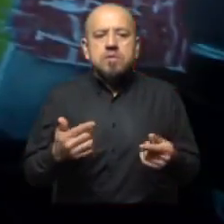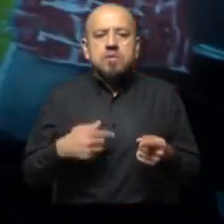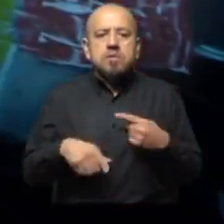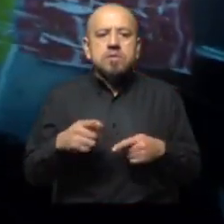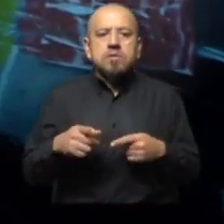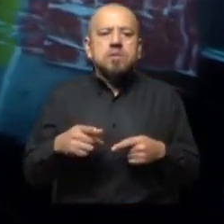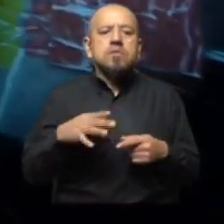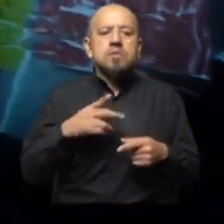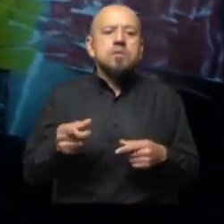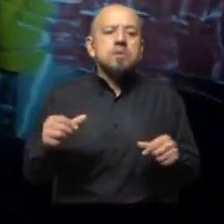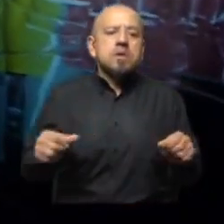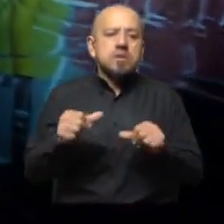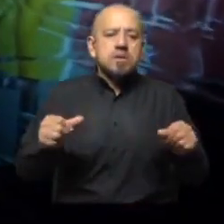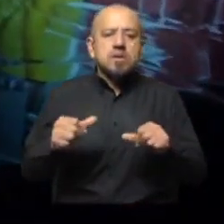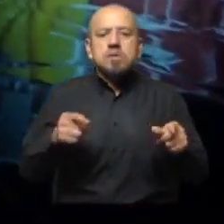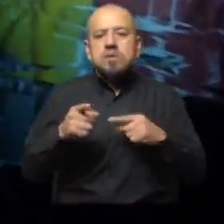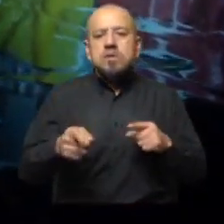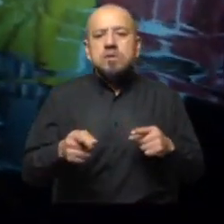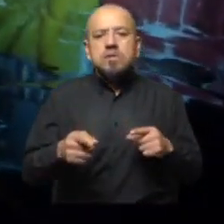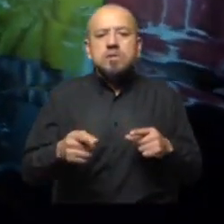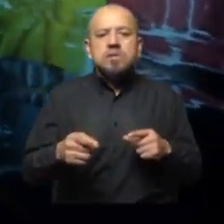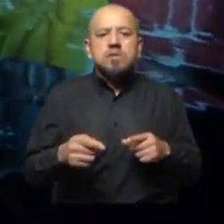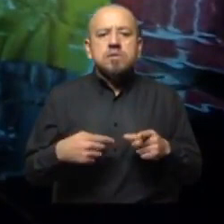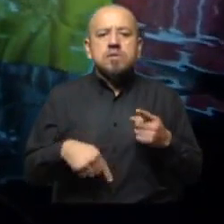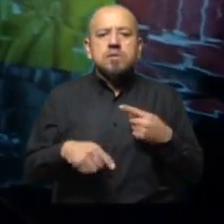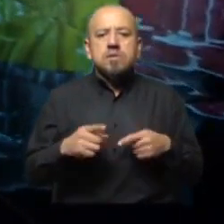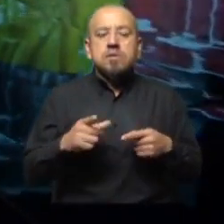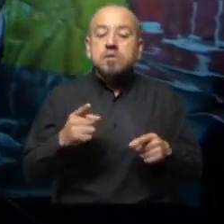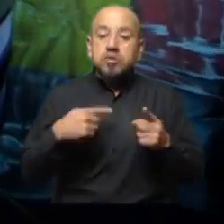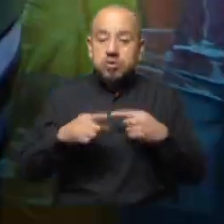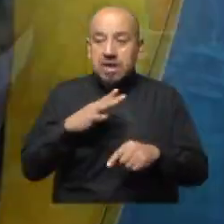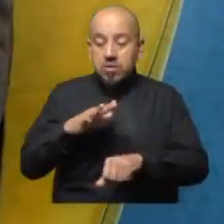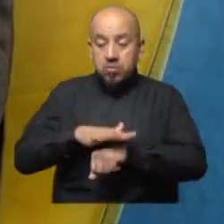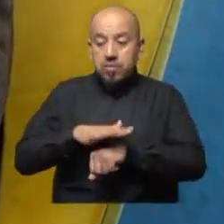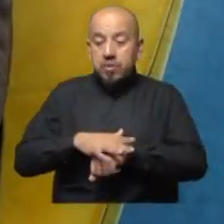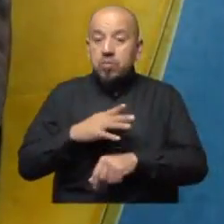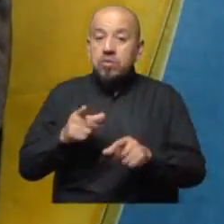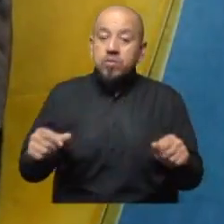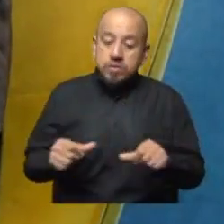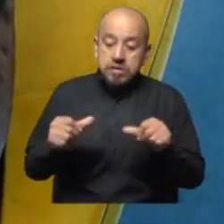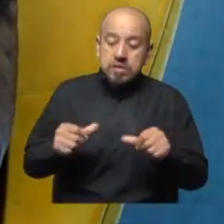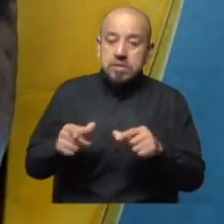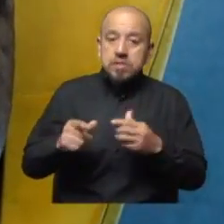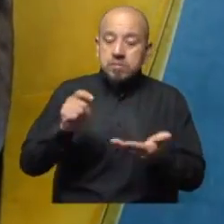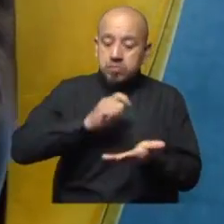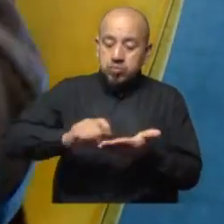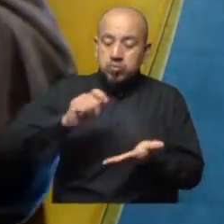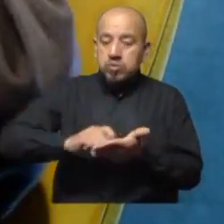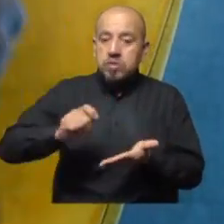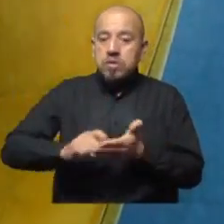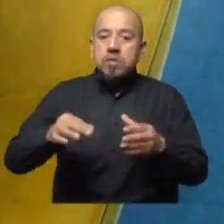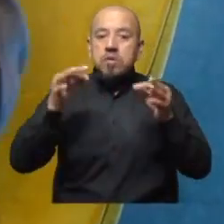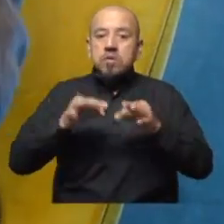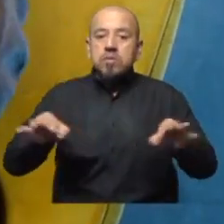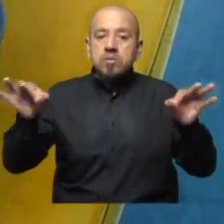metapán dragones para todavía esto implica que hay un momento en la composición en la cual más allá del